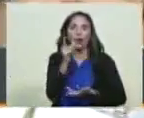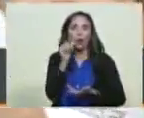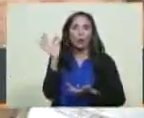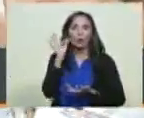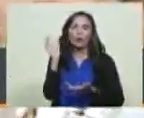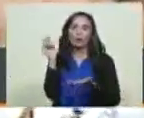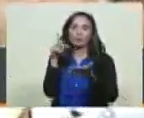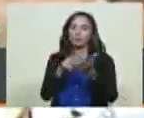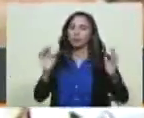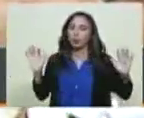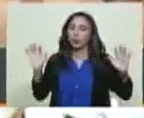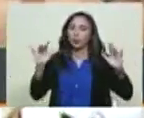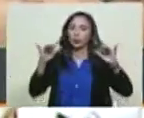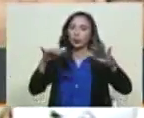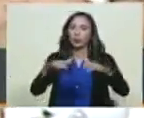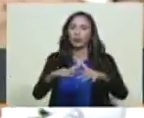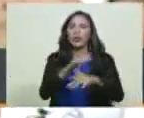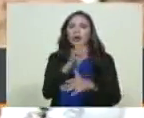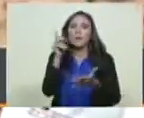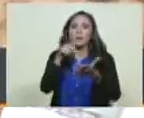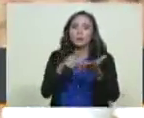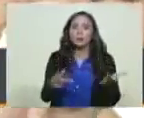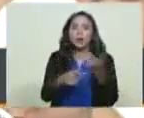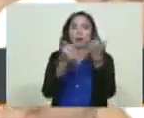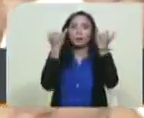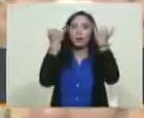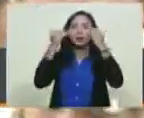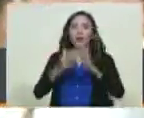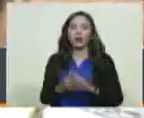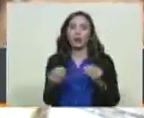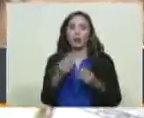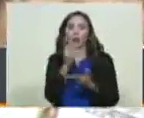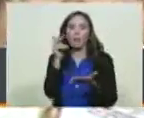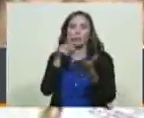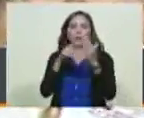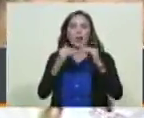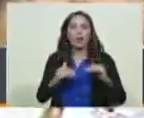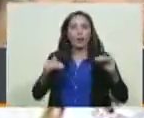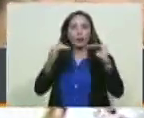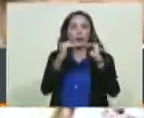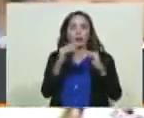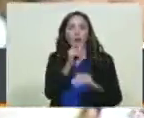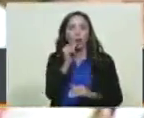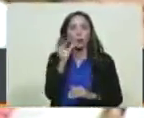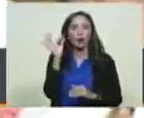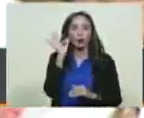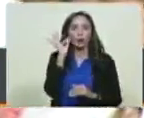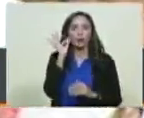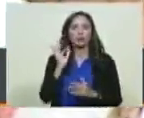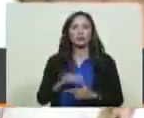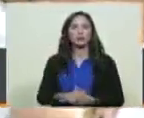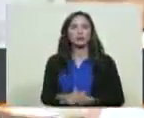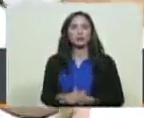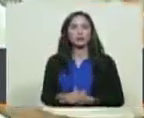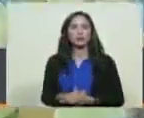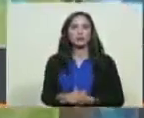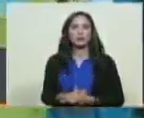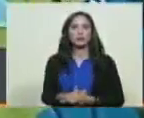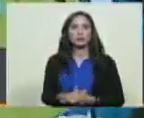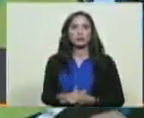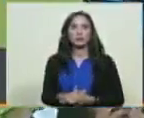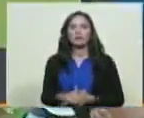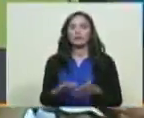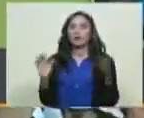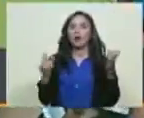aquí gracias a que se tomó en cuenta la paridad pero la paridad en todos los sentidos la paridad desde